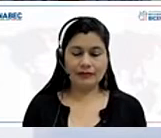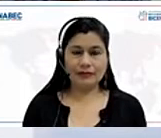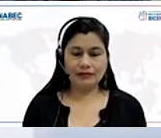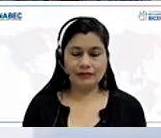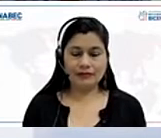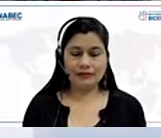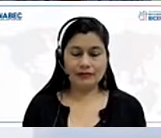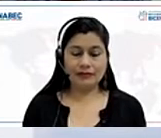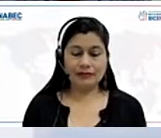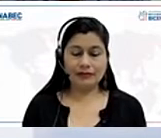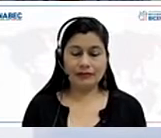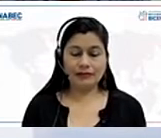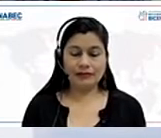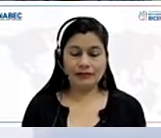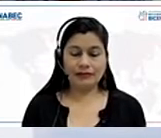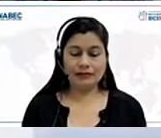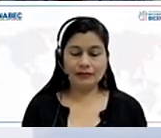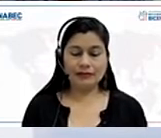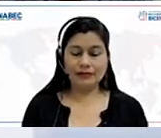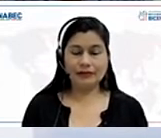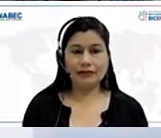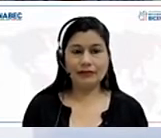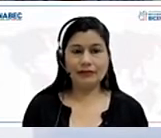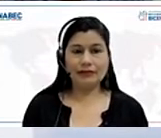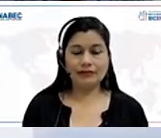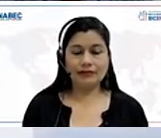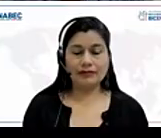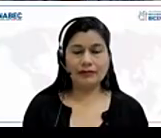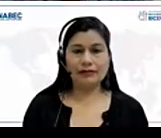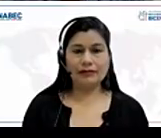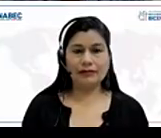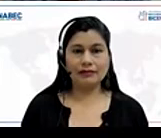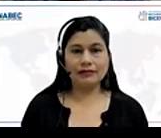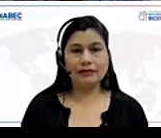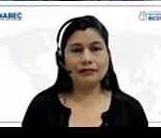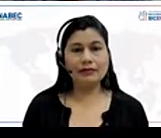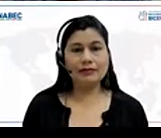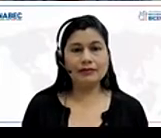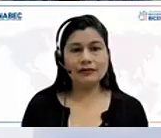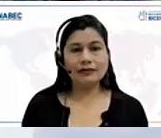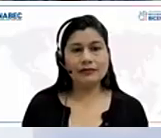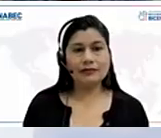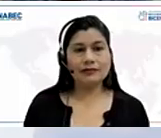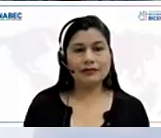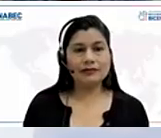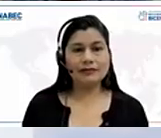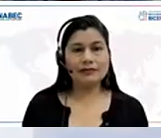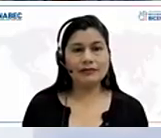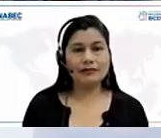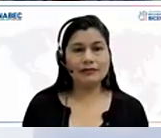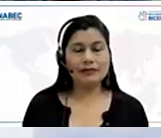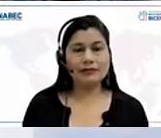investigación, tal vez dependiendo de la carrera, tenga que digamos, aprender a utilizar